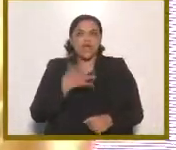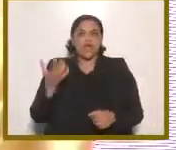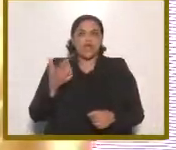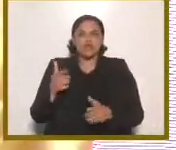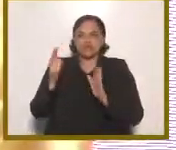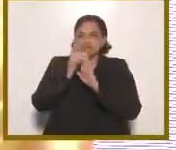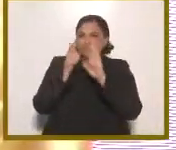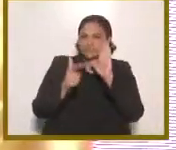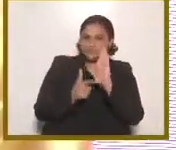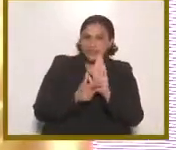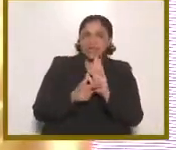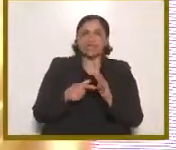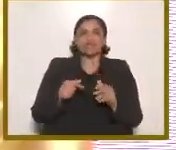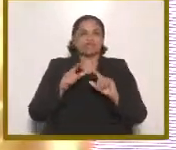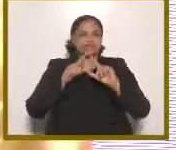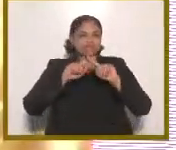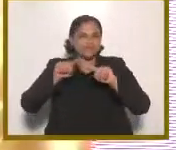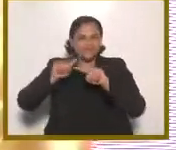las mujeres